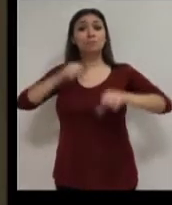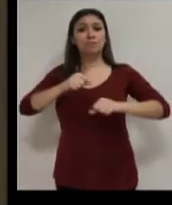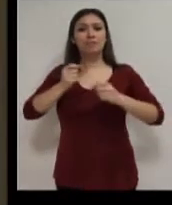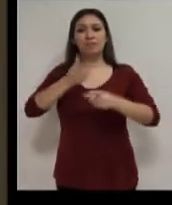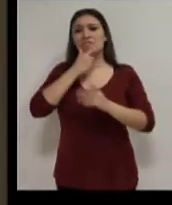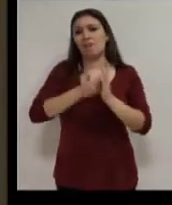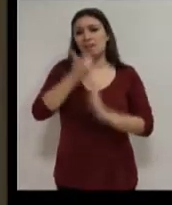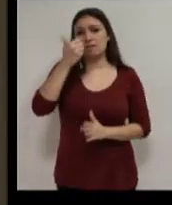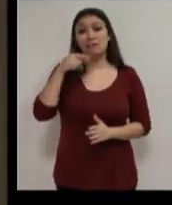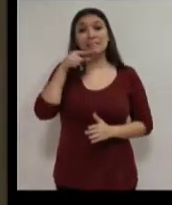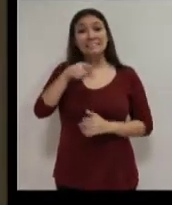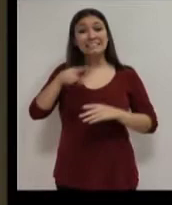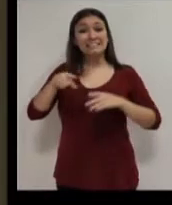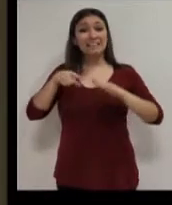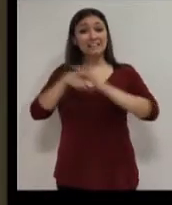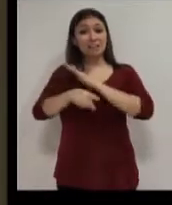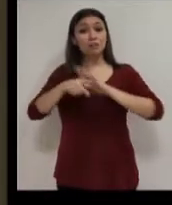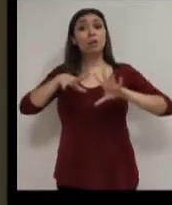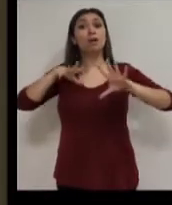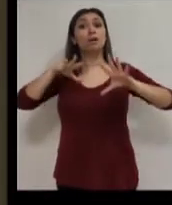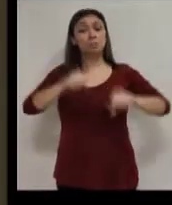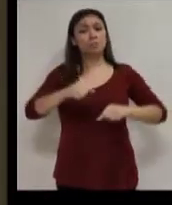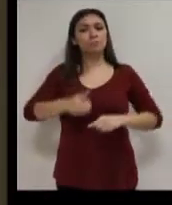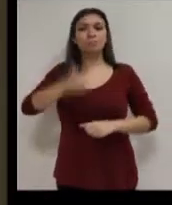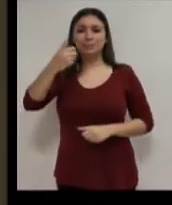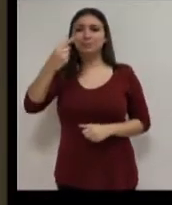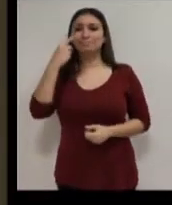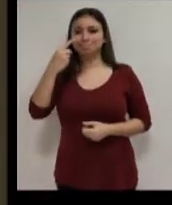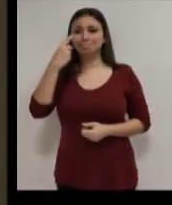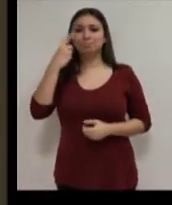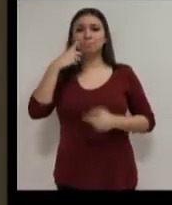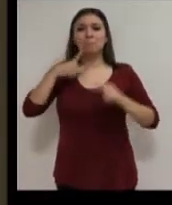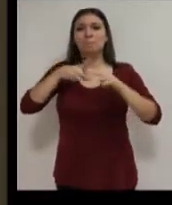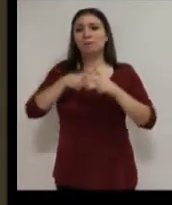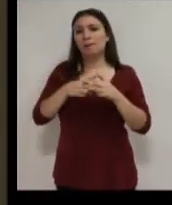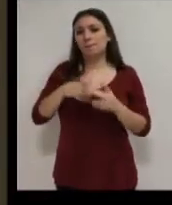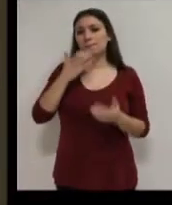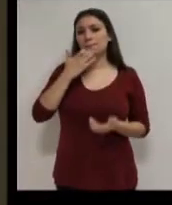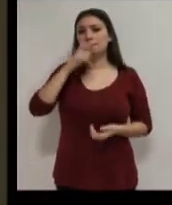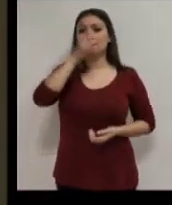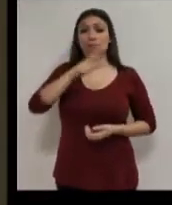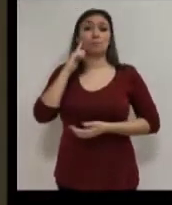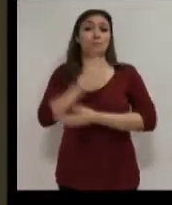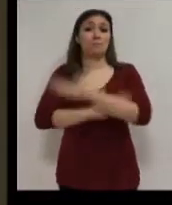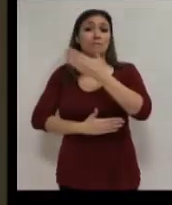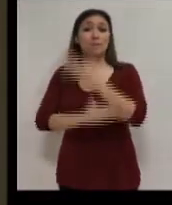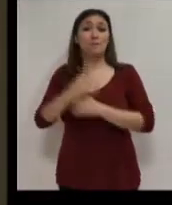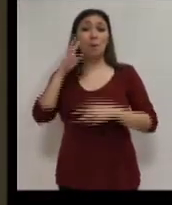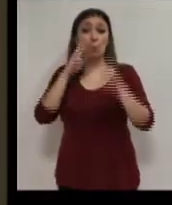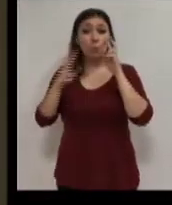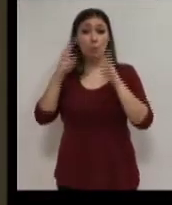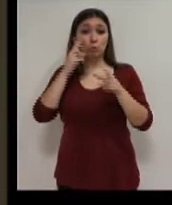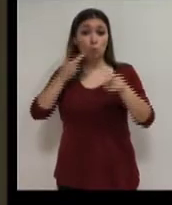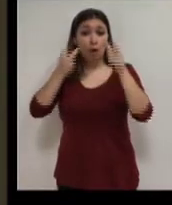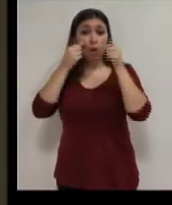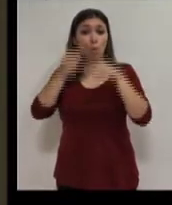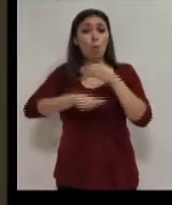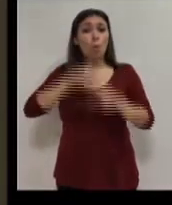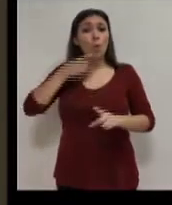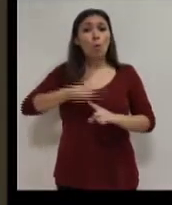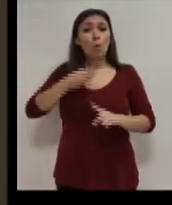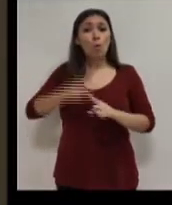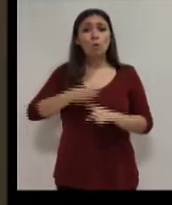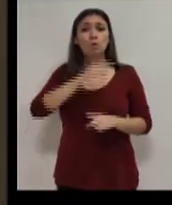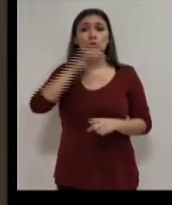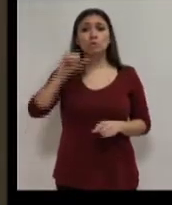la reserva. Porque aquí es donde nos encontramos con que muchas veces las herramientas que una persona con discapacidad